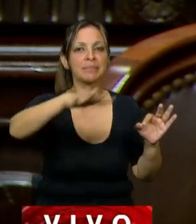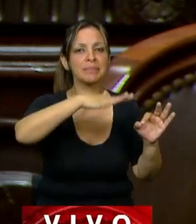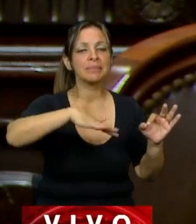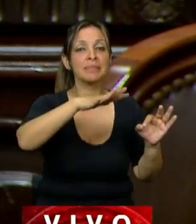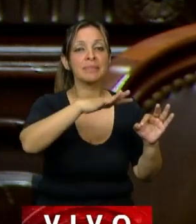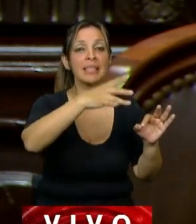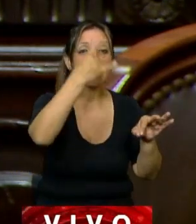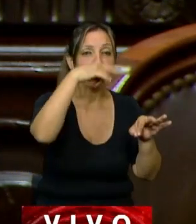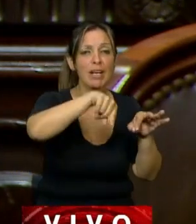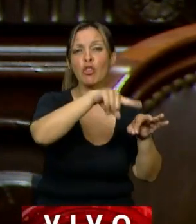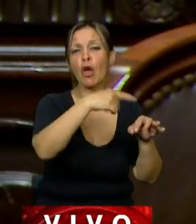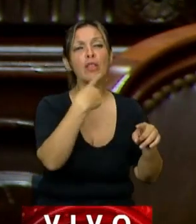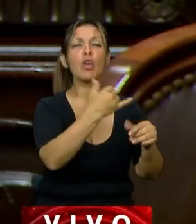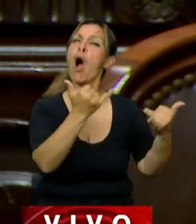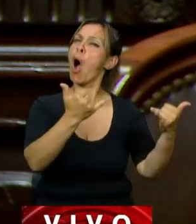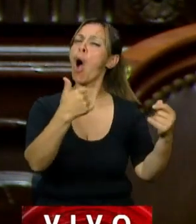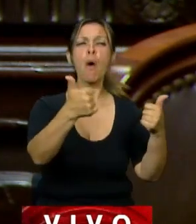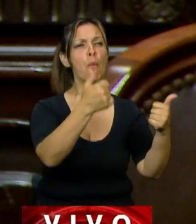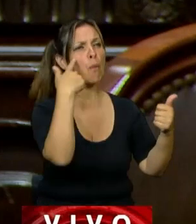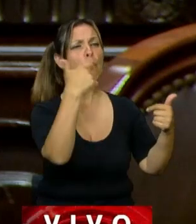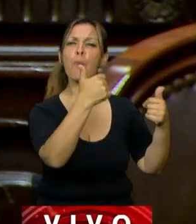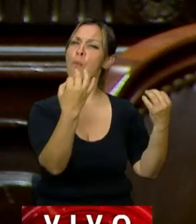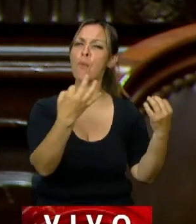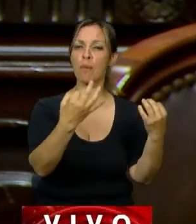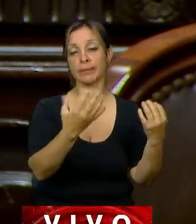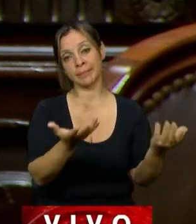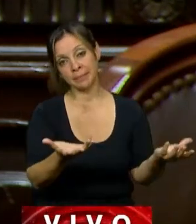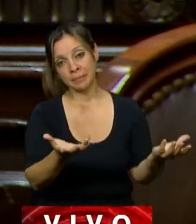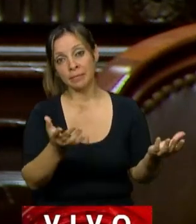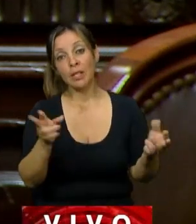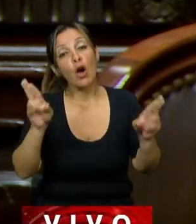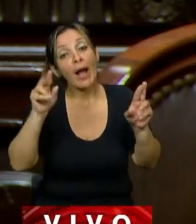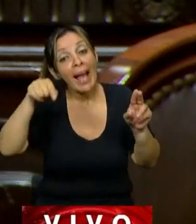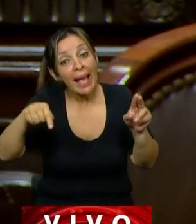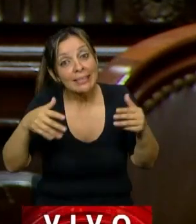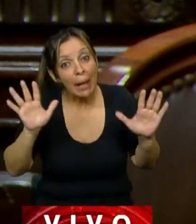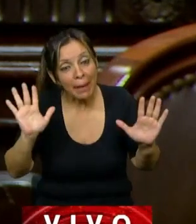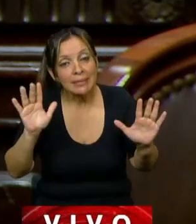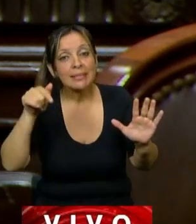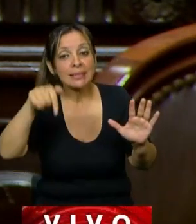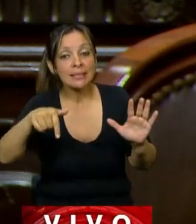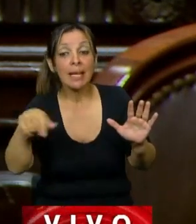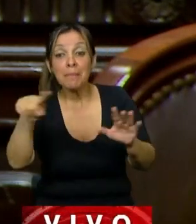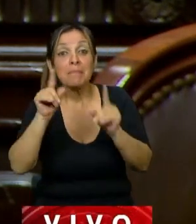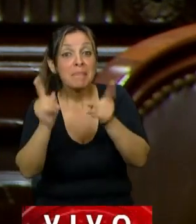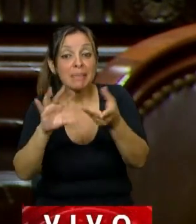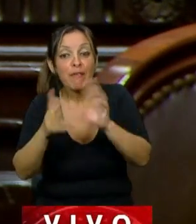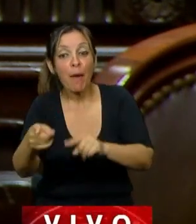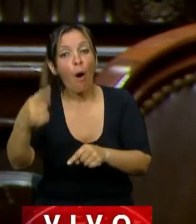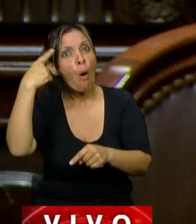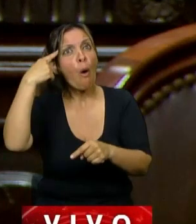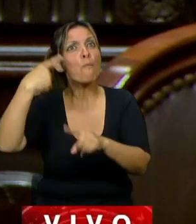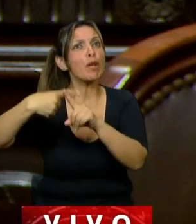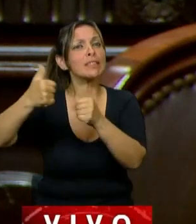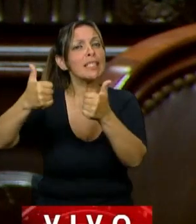de buenas intenciones. Y ojalá que esta vez estas buenas intenciones vayan